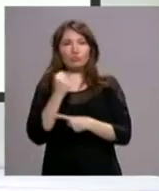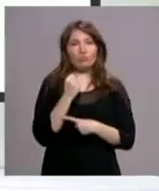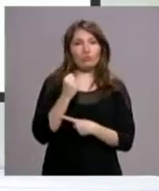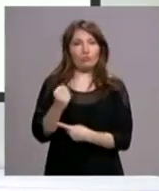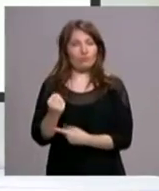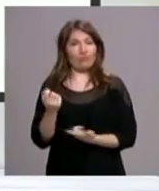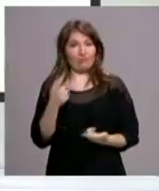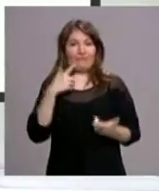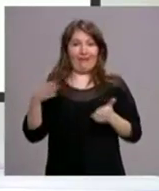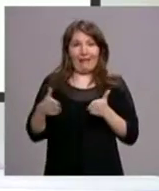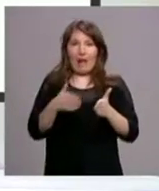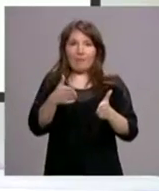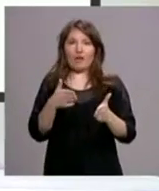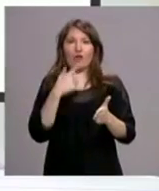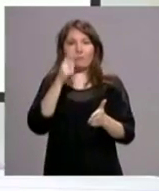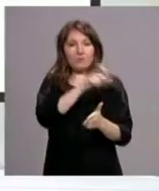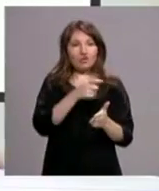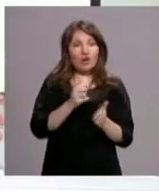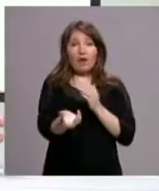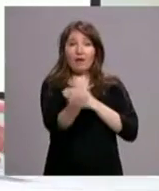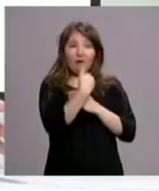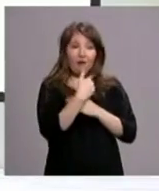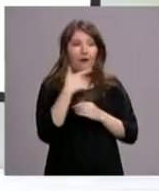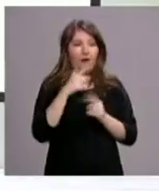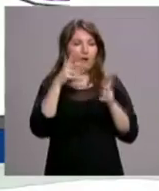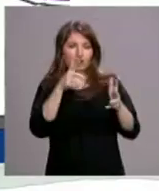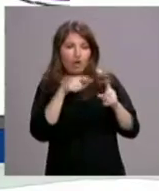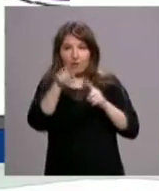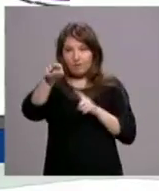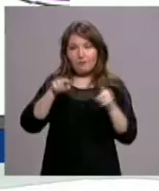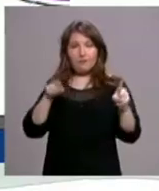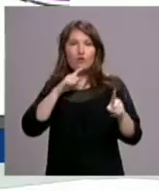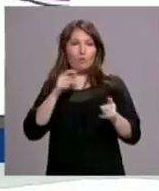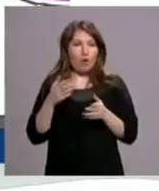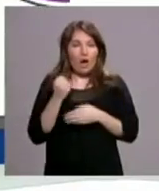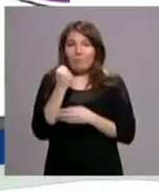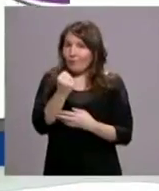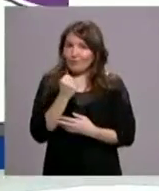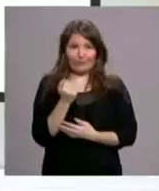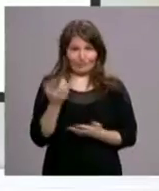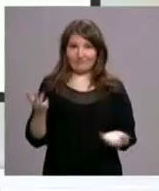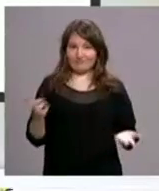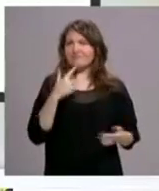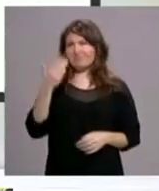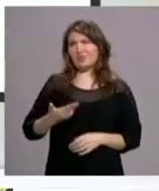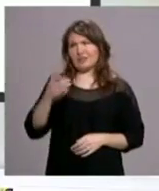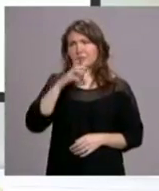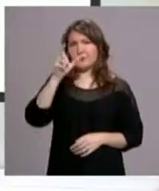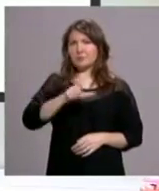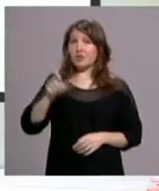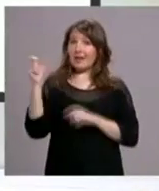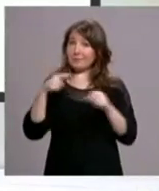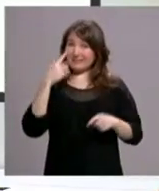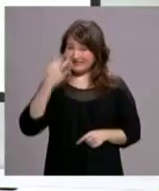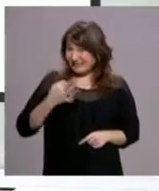y caminar con estas otras personas y colectivos. Y ayudar en esa integración también, que es una parte muy importante también, porque luego los migrantes que